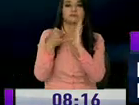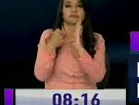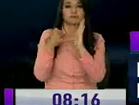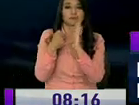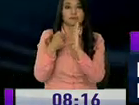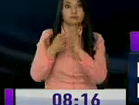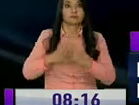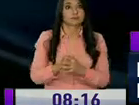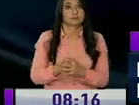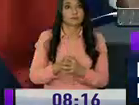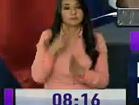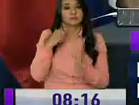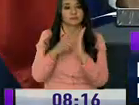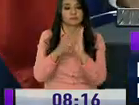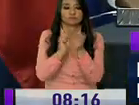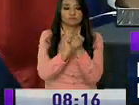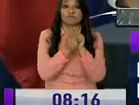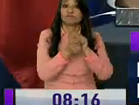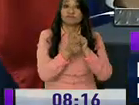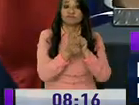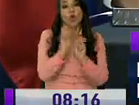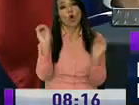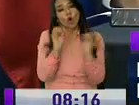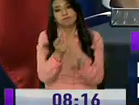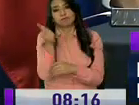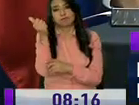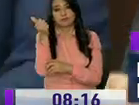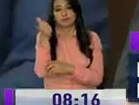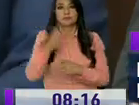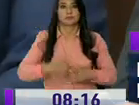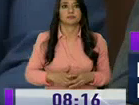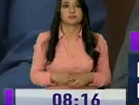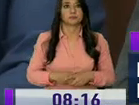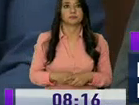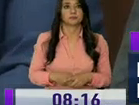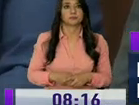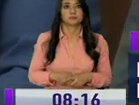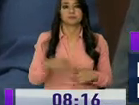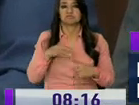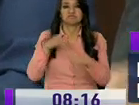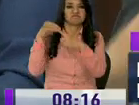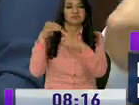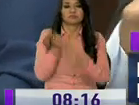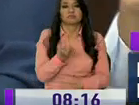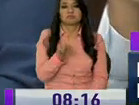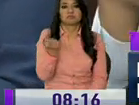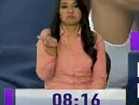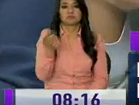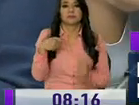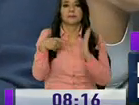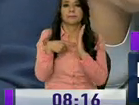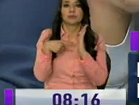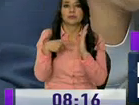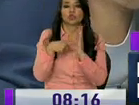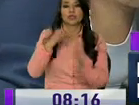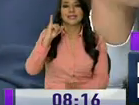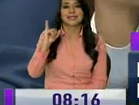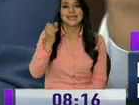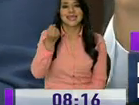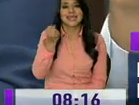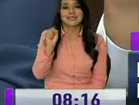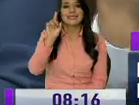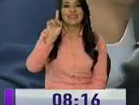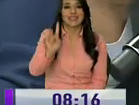de las cuales se plantea modificación y eliminación de impuestos. El principal es la eliminación del ISD a